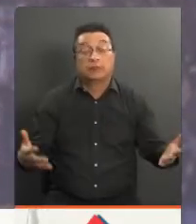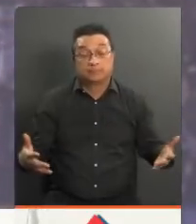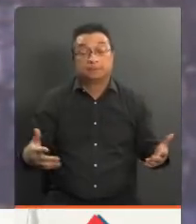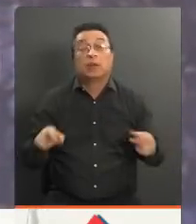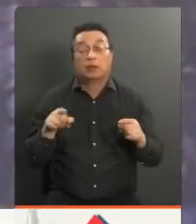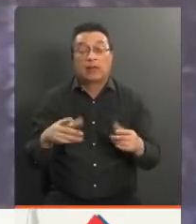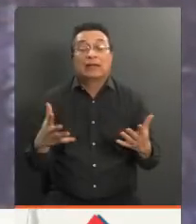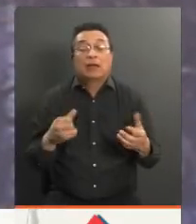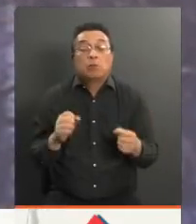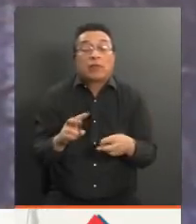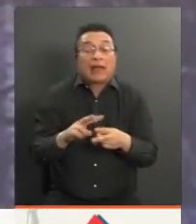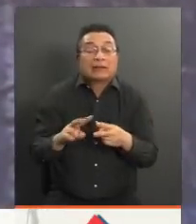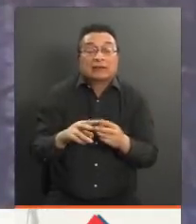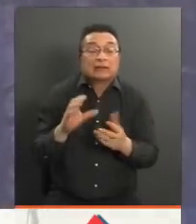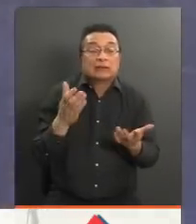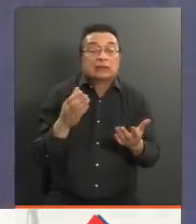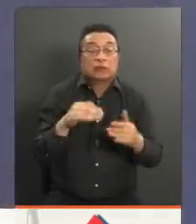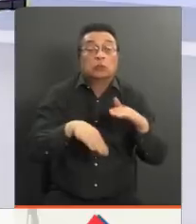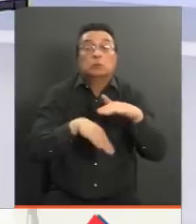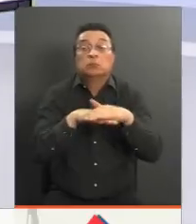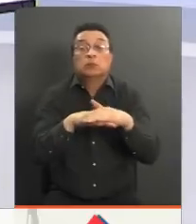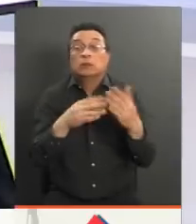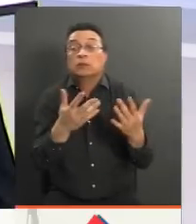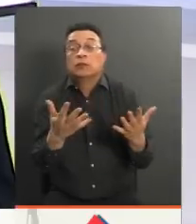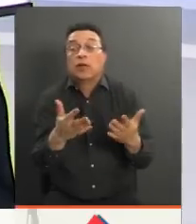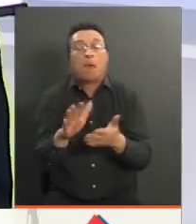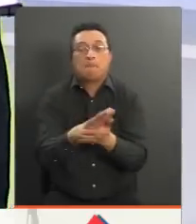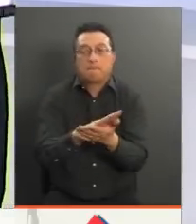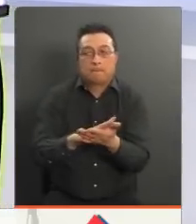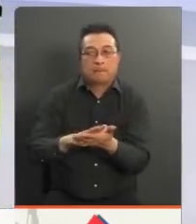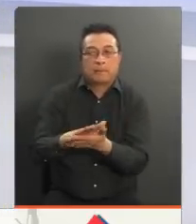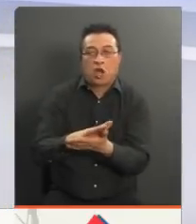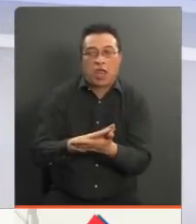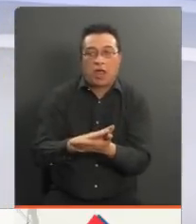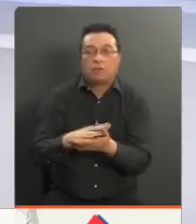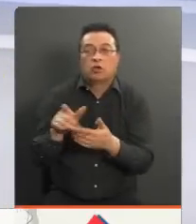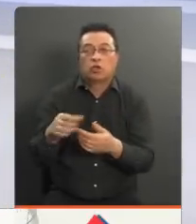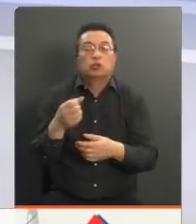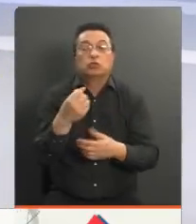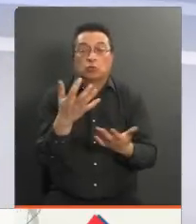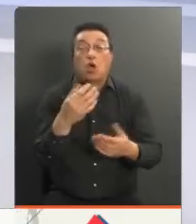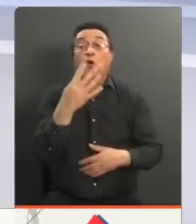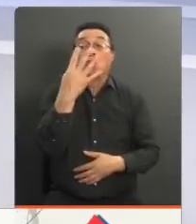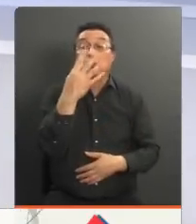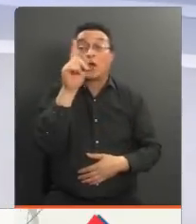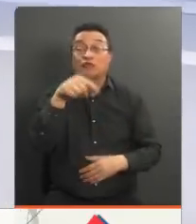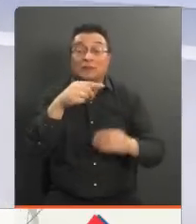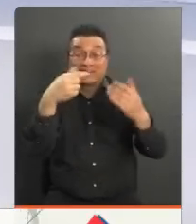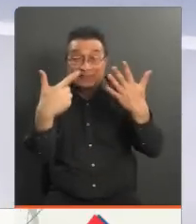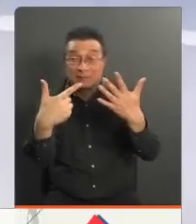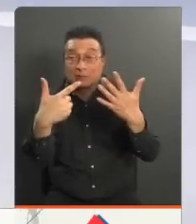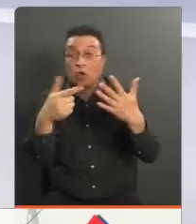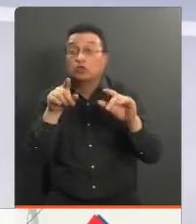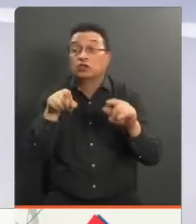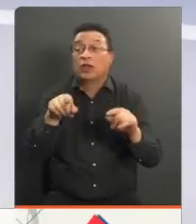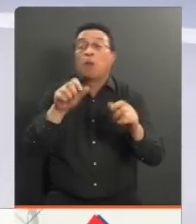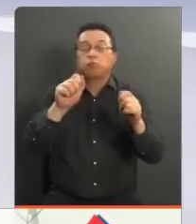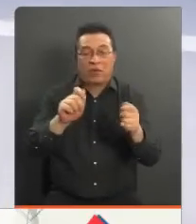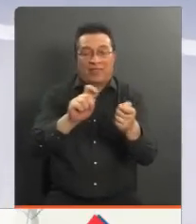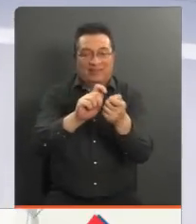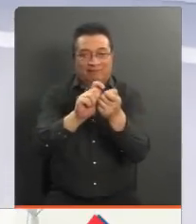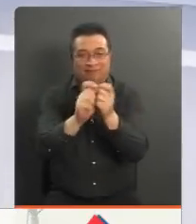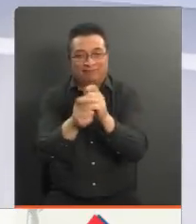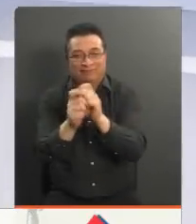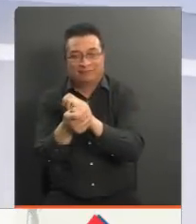se puede hacer con estos quórum. Lo vemos acá. A ver. Por ejemplo, con un quórum de 4/7 se puede reformar, por ejemplo,